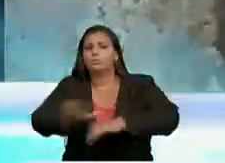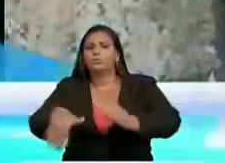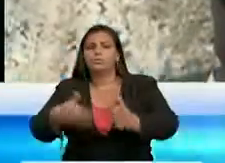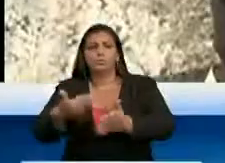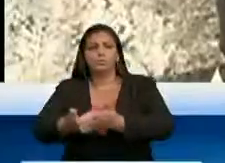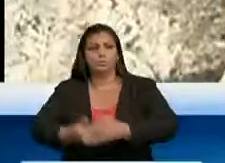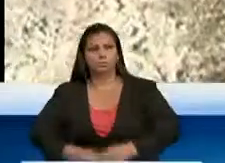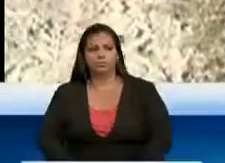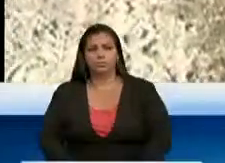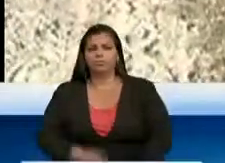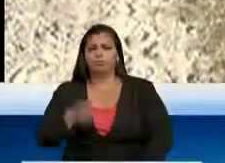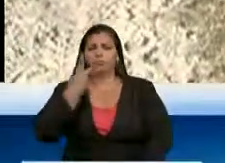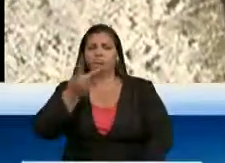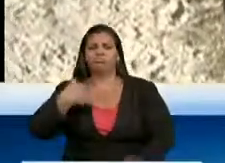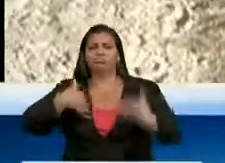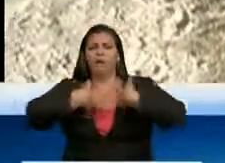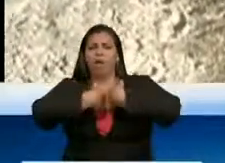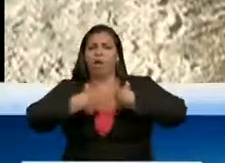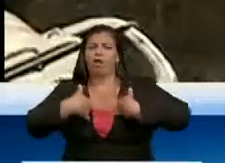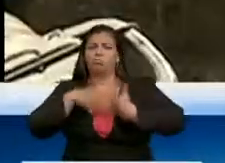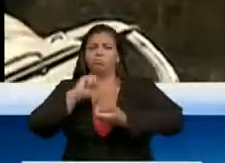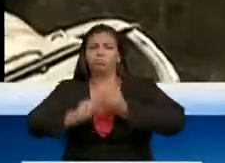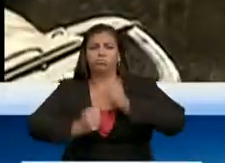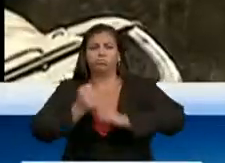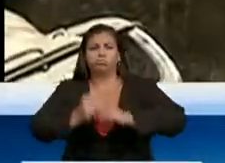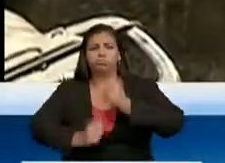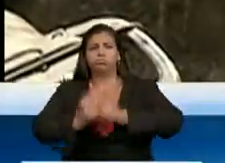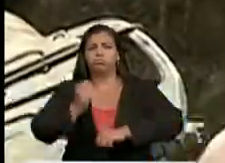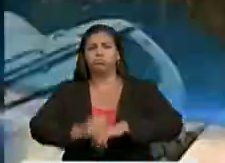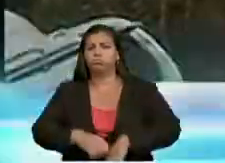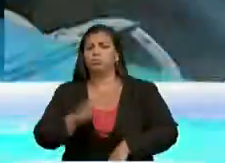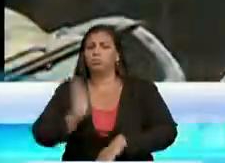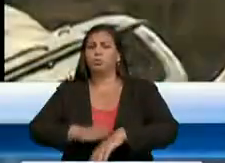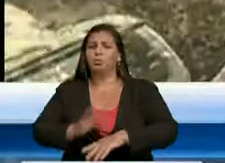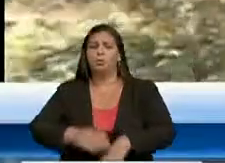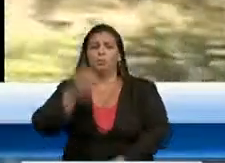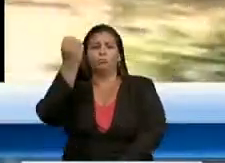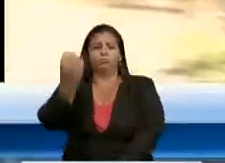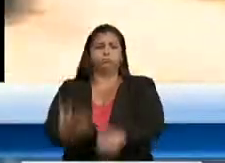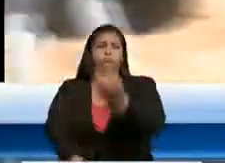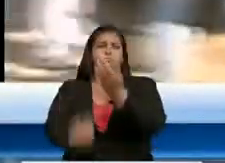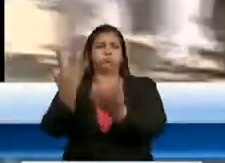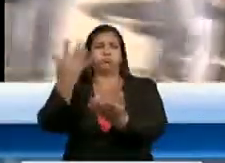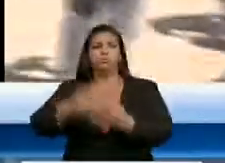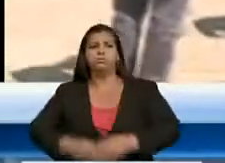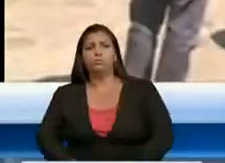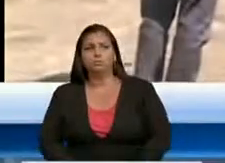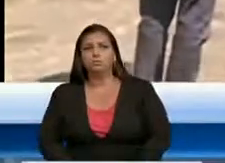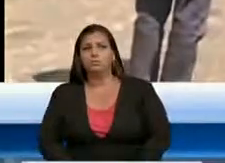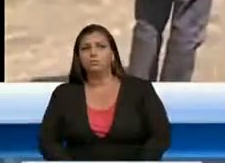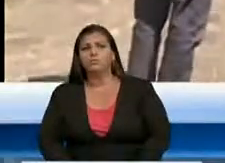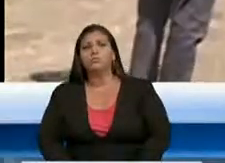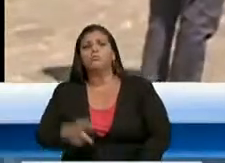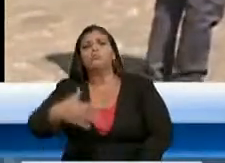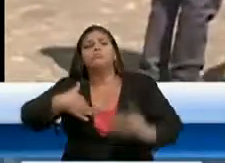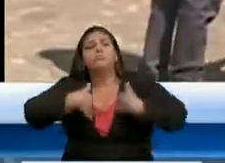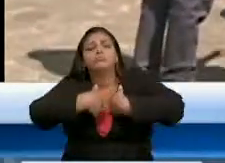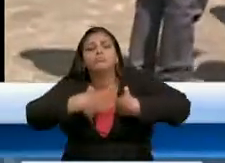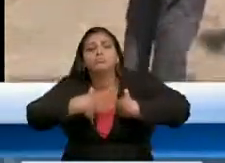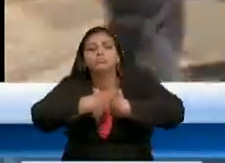fueron los primeros en sufrir las heridas por el fuego. El peligro que tenía abajo en la playa, dentro del río, unos